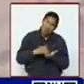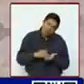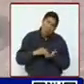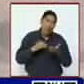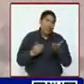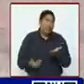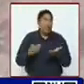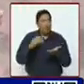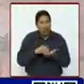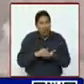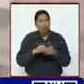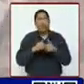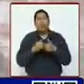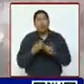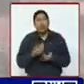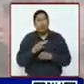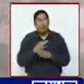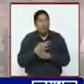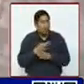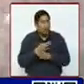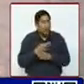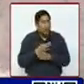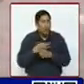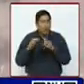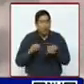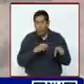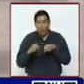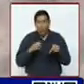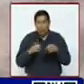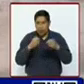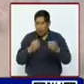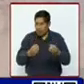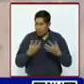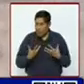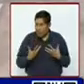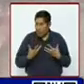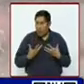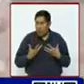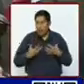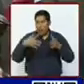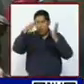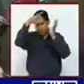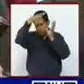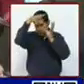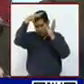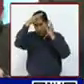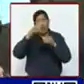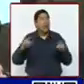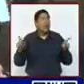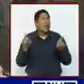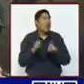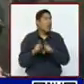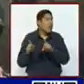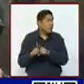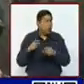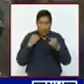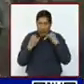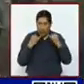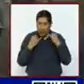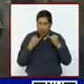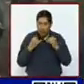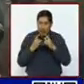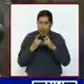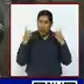en función de las características y las condiciones que nos den las nubes en determinadas regiones. También es importante informar que